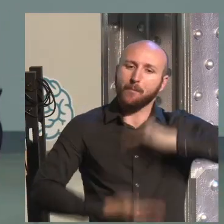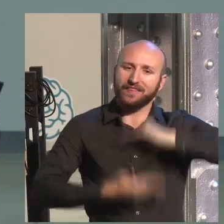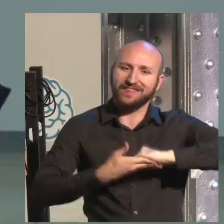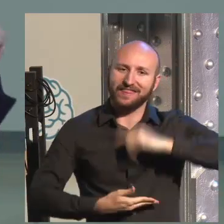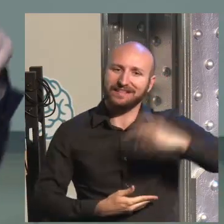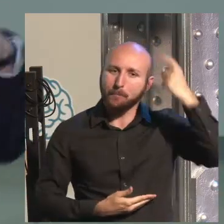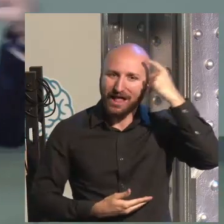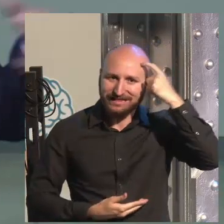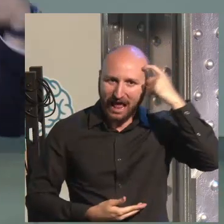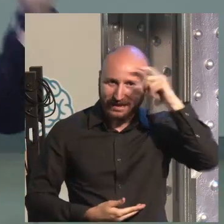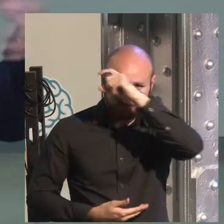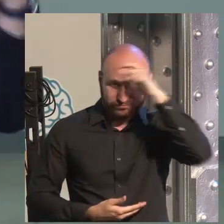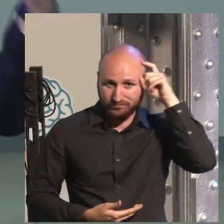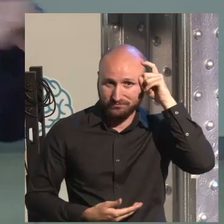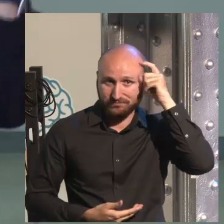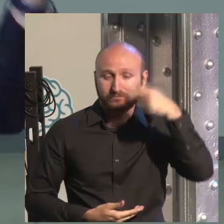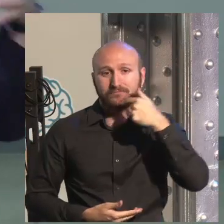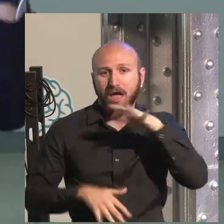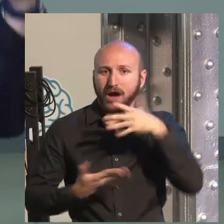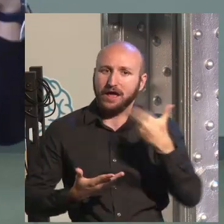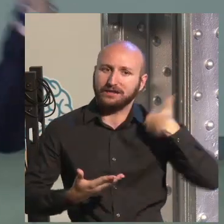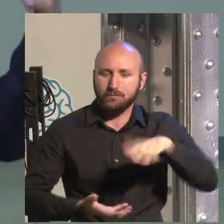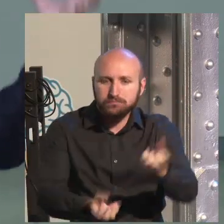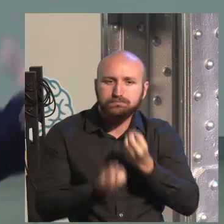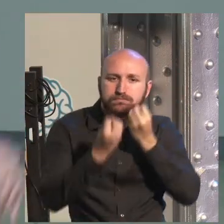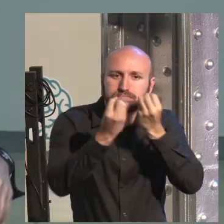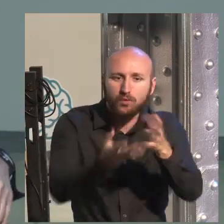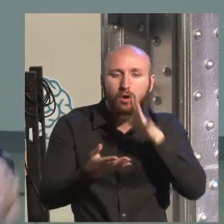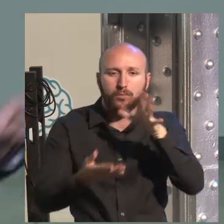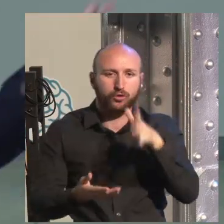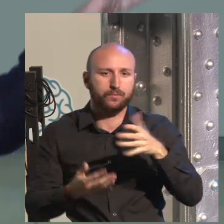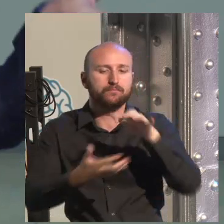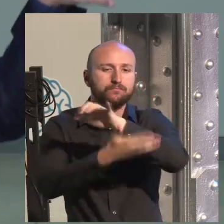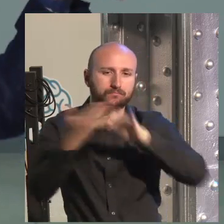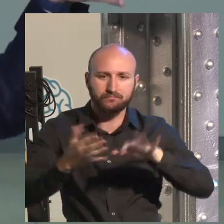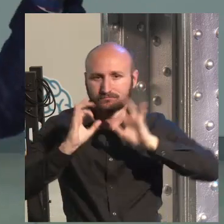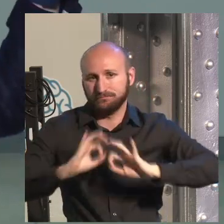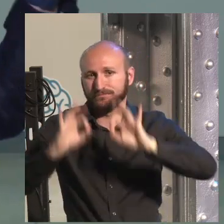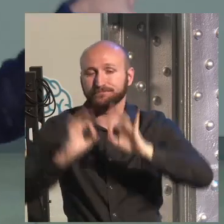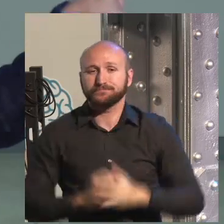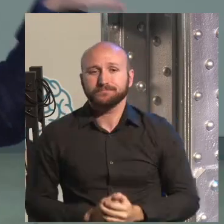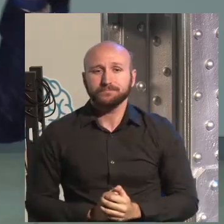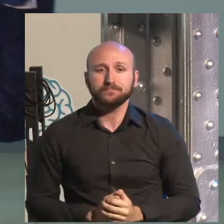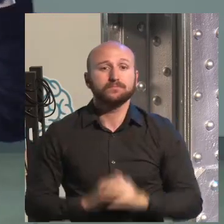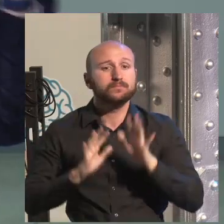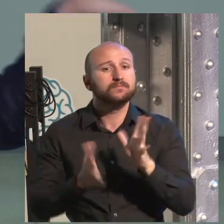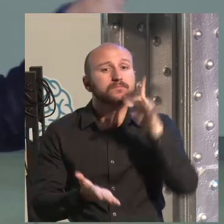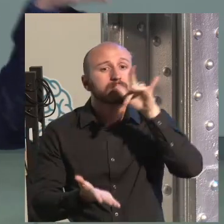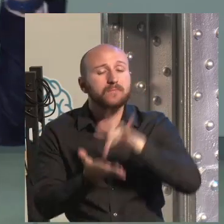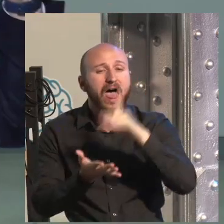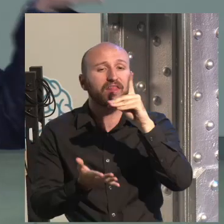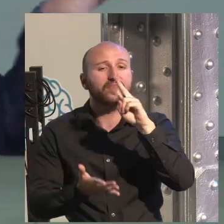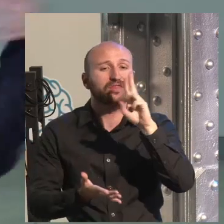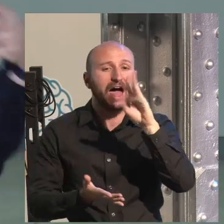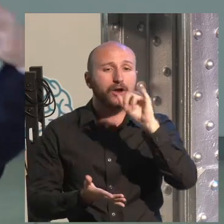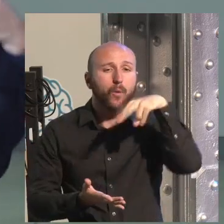puesto ahí, que han sido ya puestas de manifiesto por la moderna psicología, dice Darwin. Pero cuando explícitamente lo que Darwin dice es